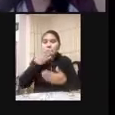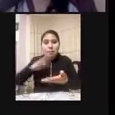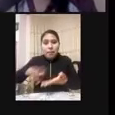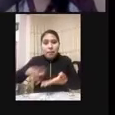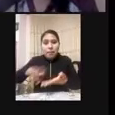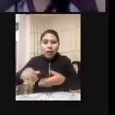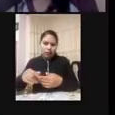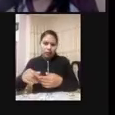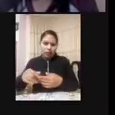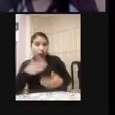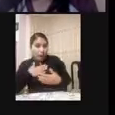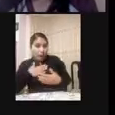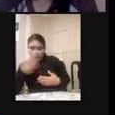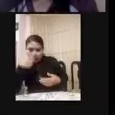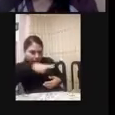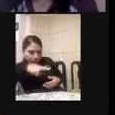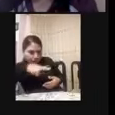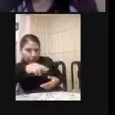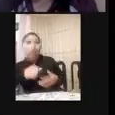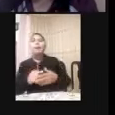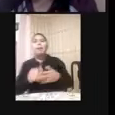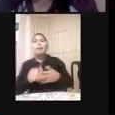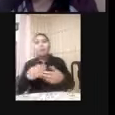hábitos y nos pueda apoyar.